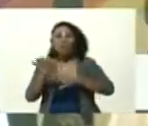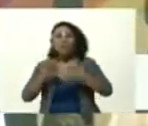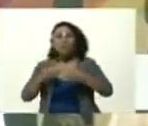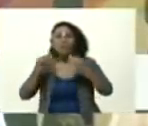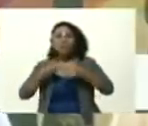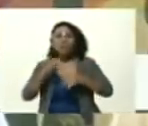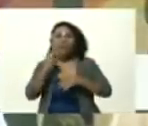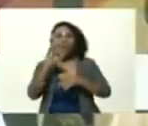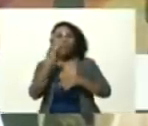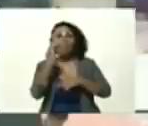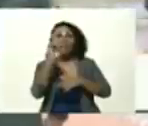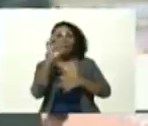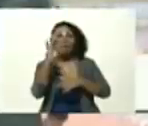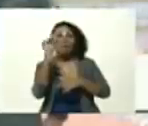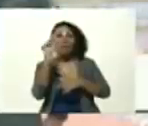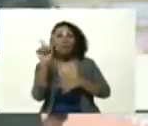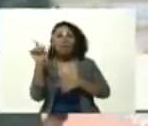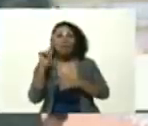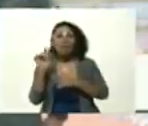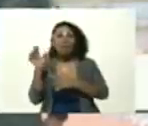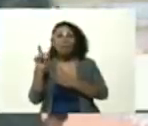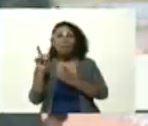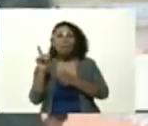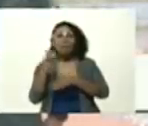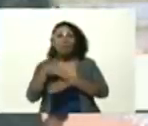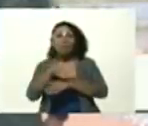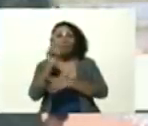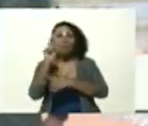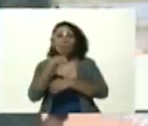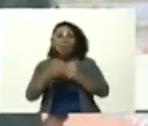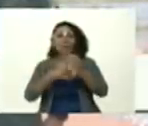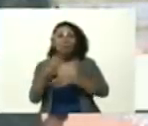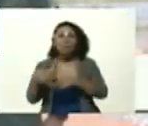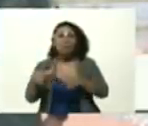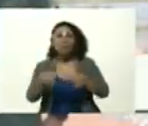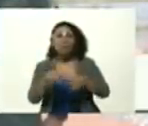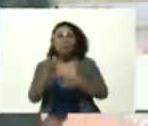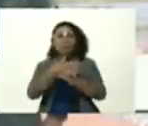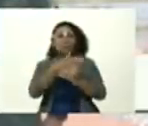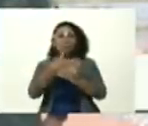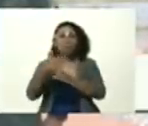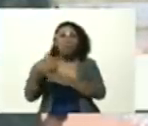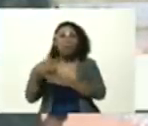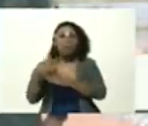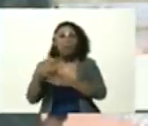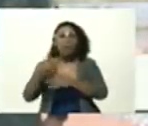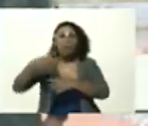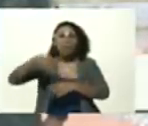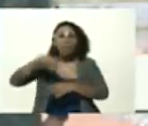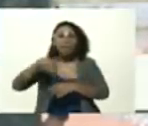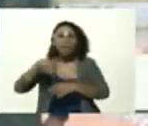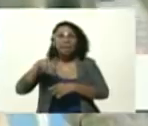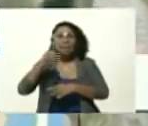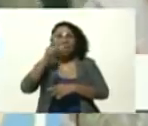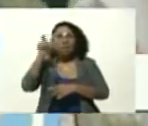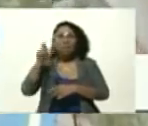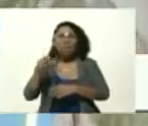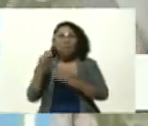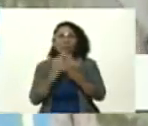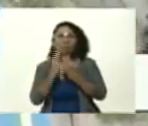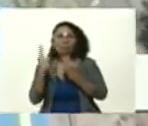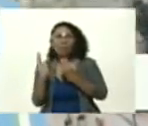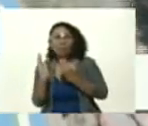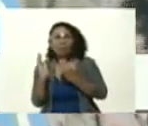anfiteatro general Rafael Urdaneta, donde tenemos también espacios para el compartir, la plaza Rafael Rangel que está al lado,